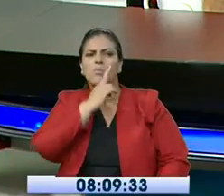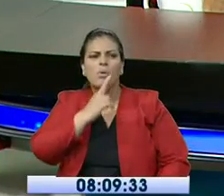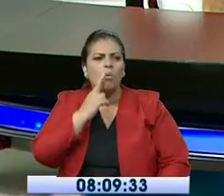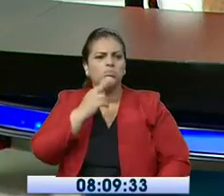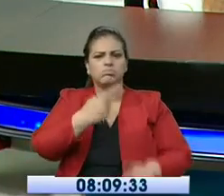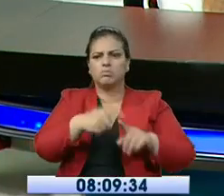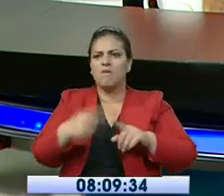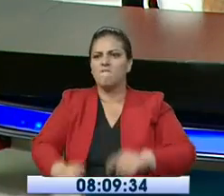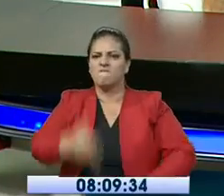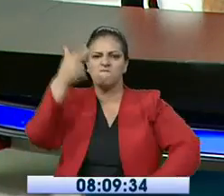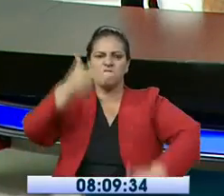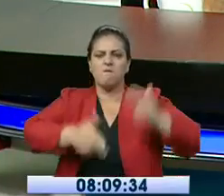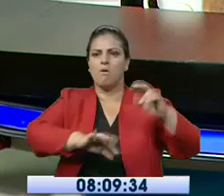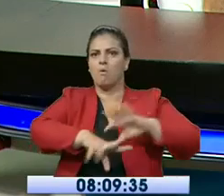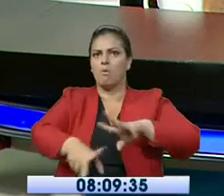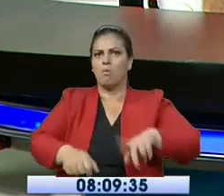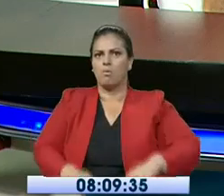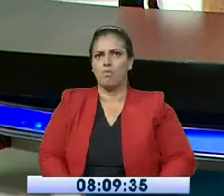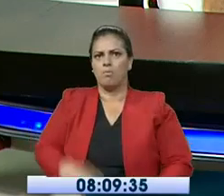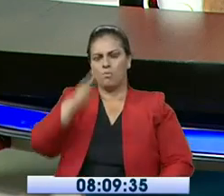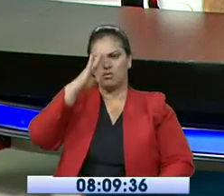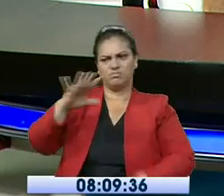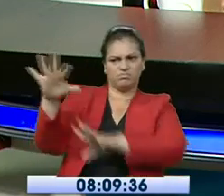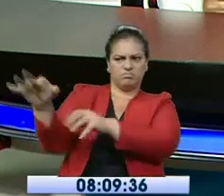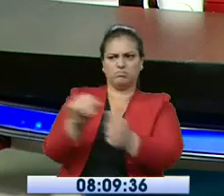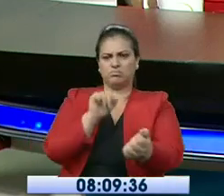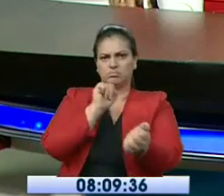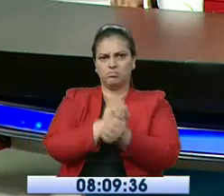no pudieron justificar y armas blancas.